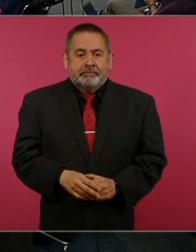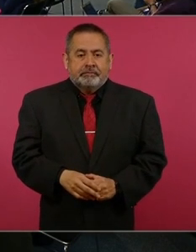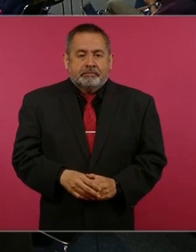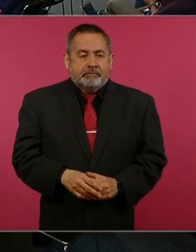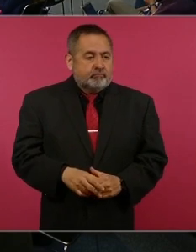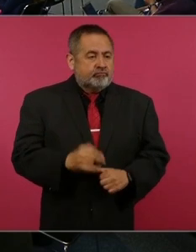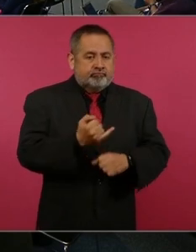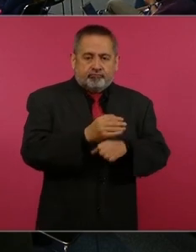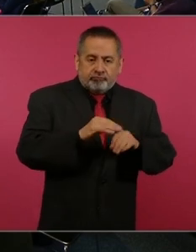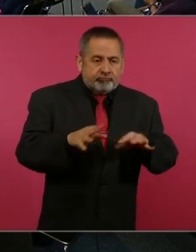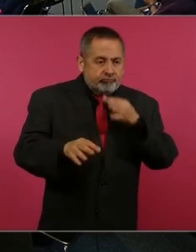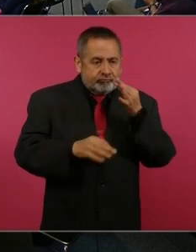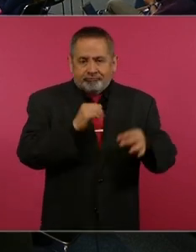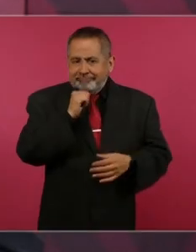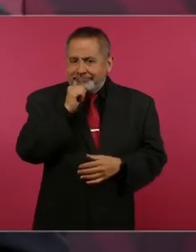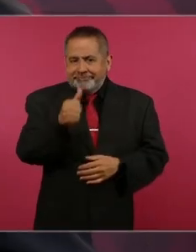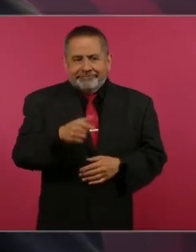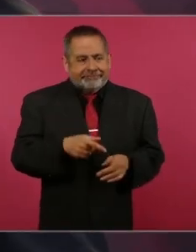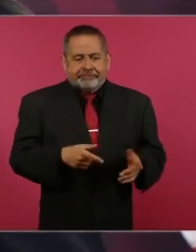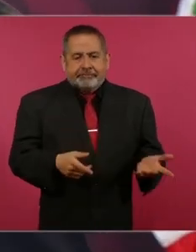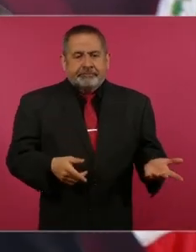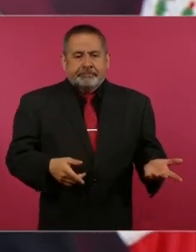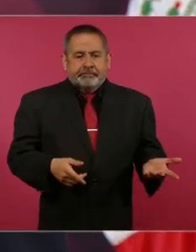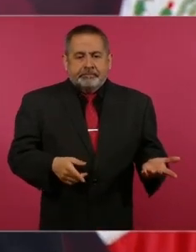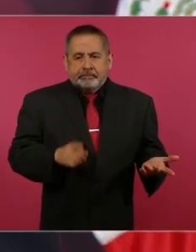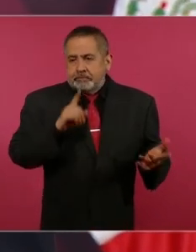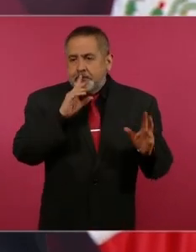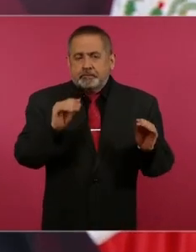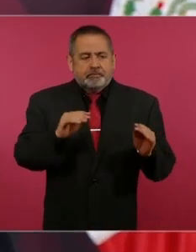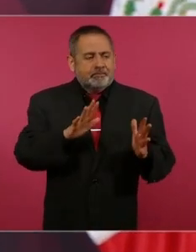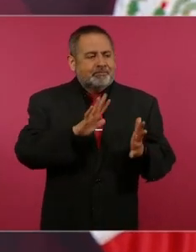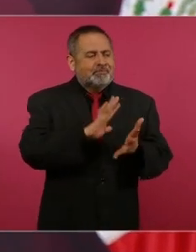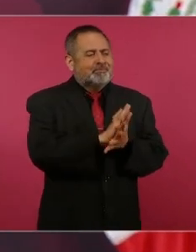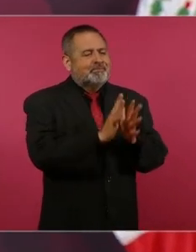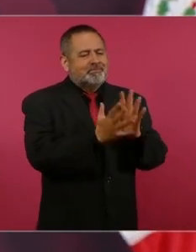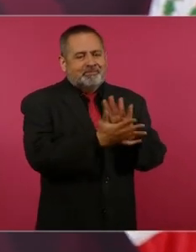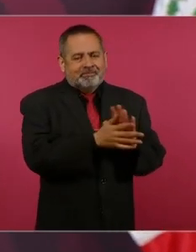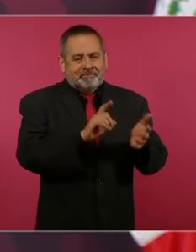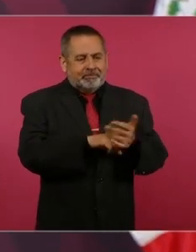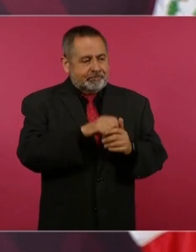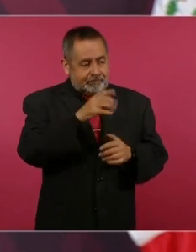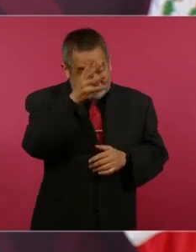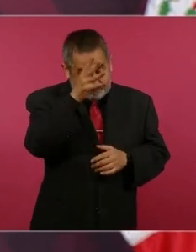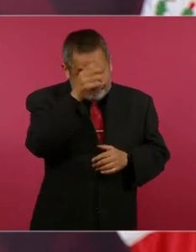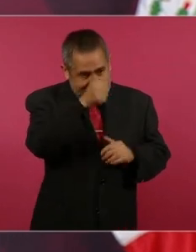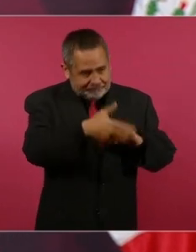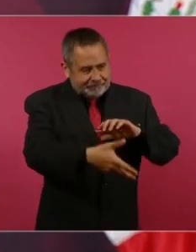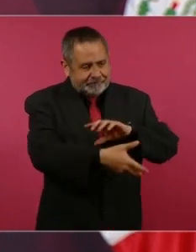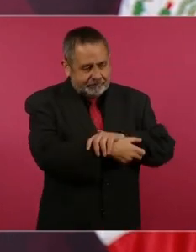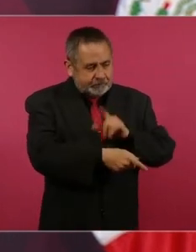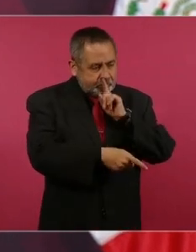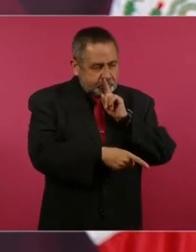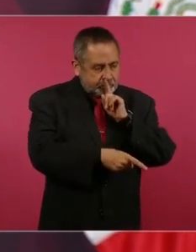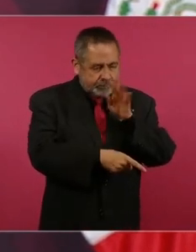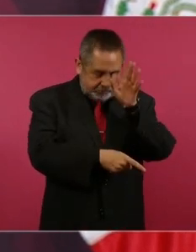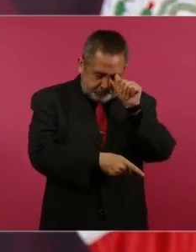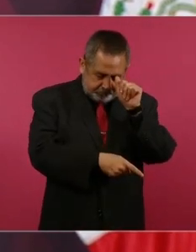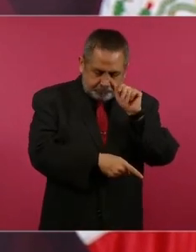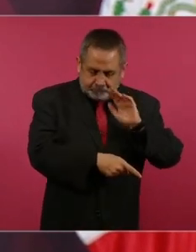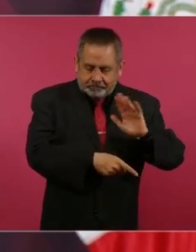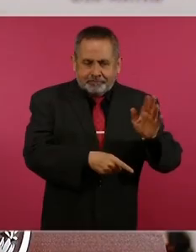no informando de nada, silencio cómplice, pacto de silencio,